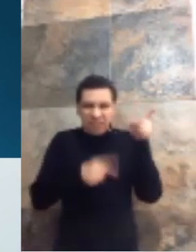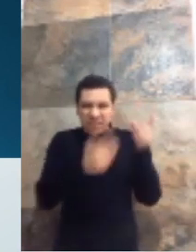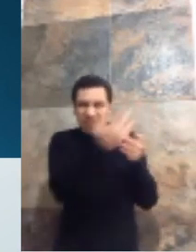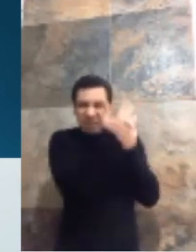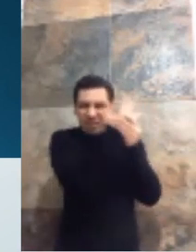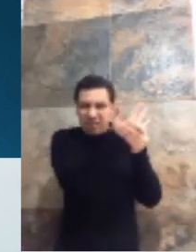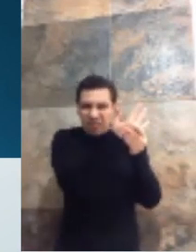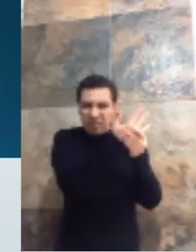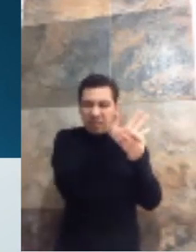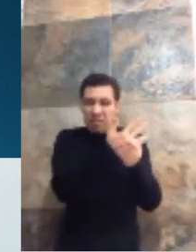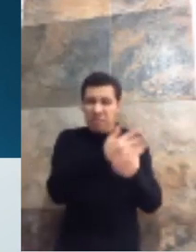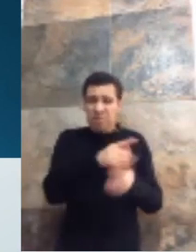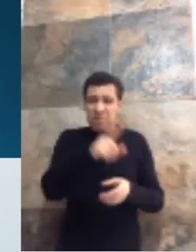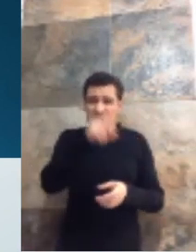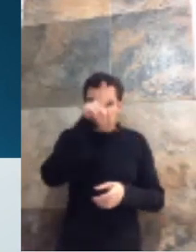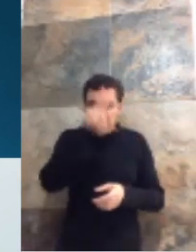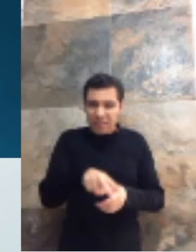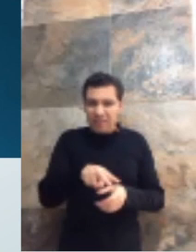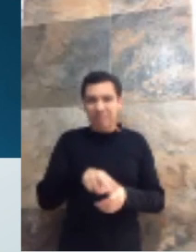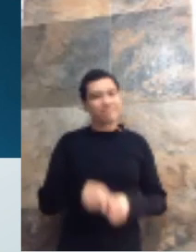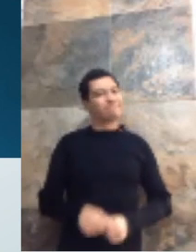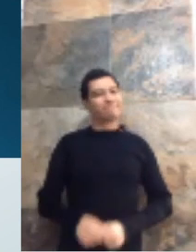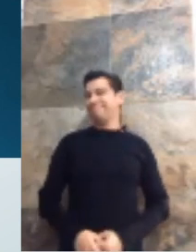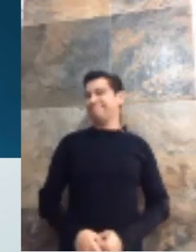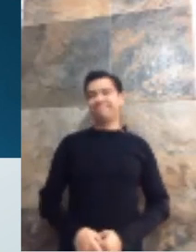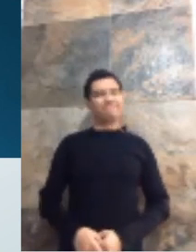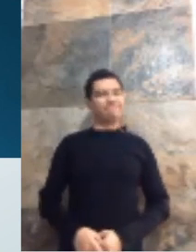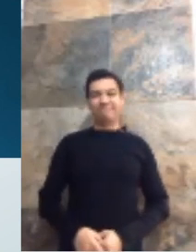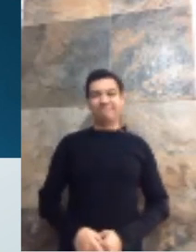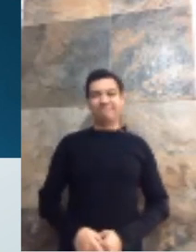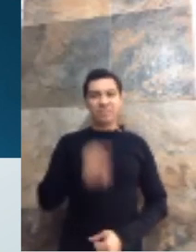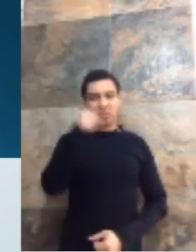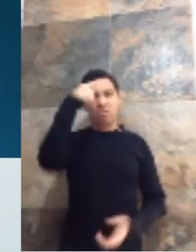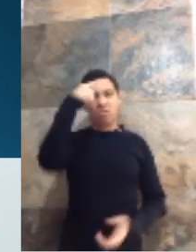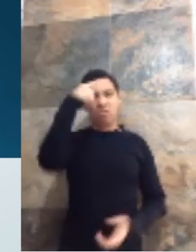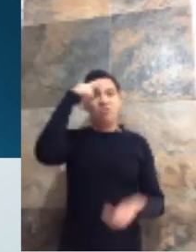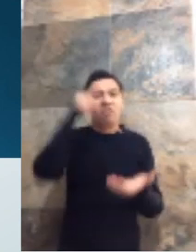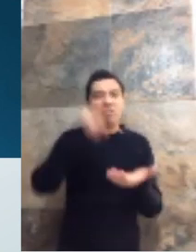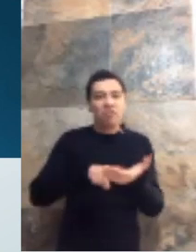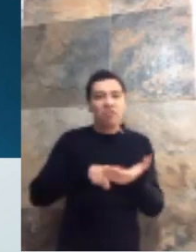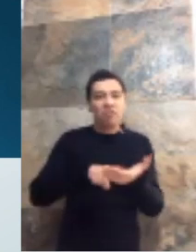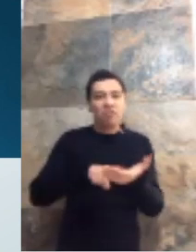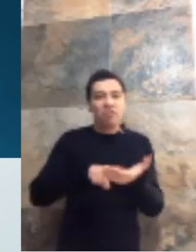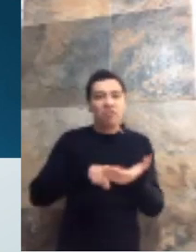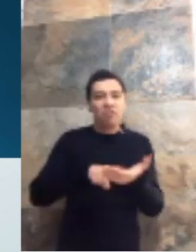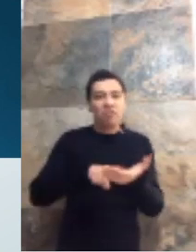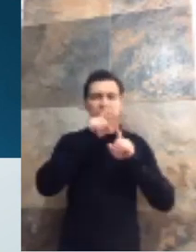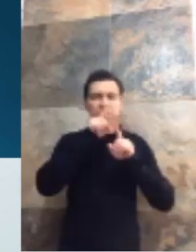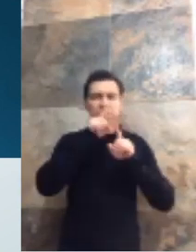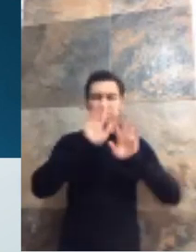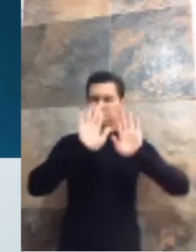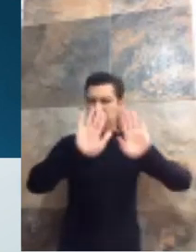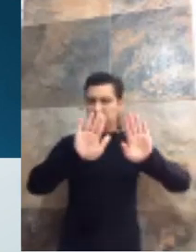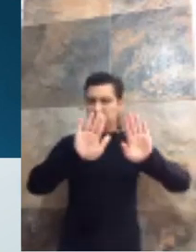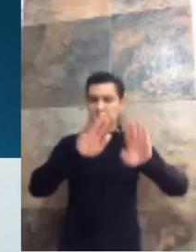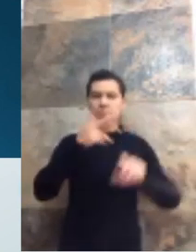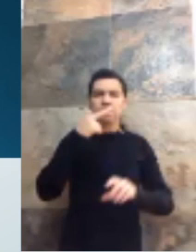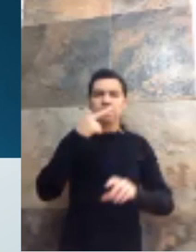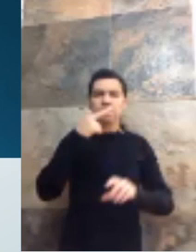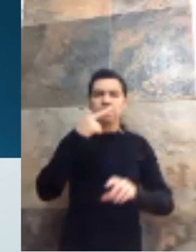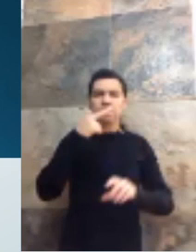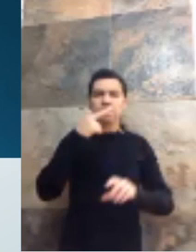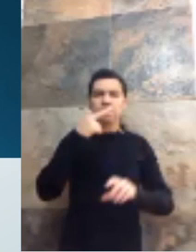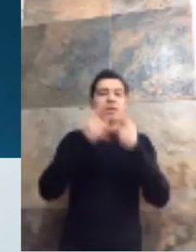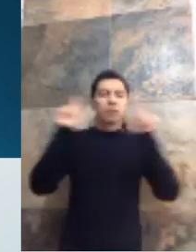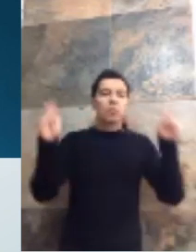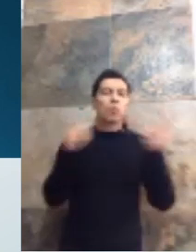recomendación es no estar todo el día escuchando malas noticias. Mejor ponemos música, la música que nos guste, o